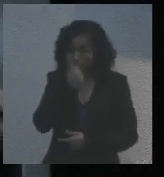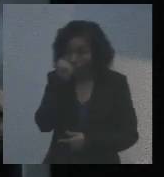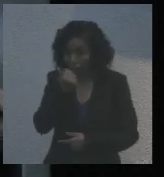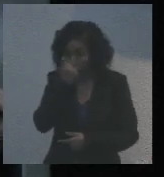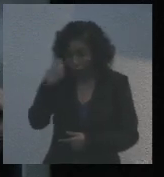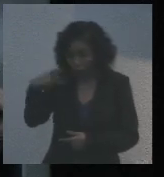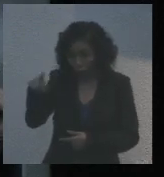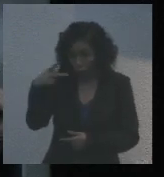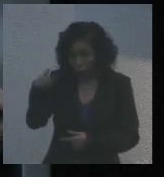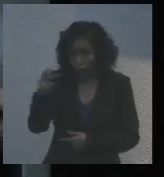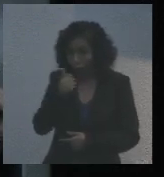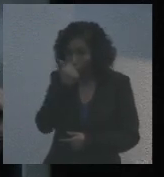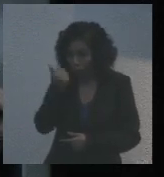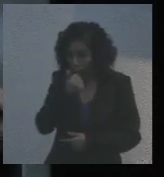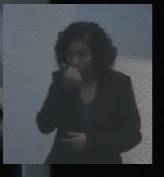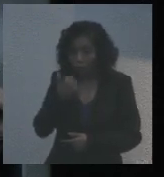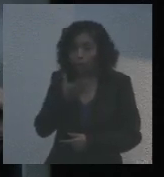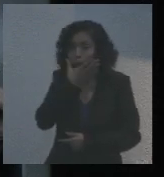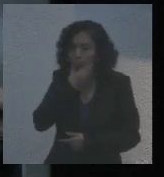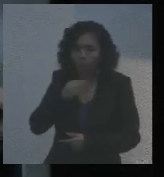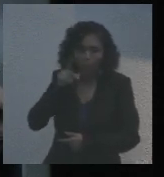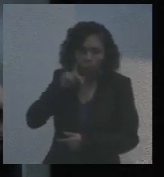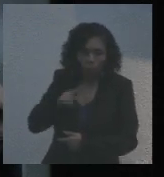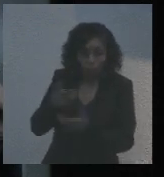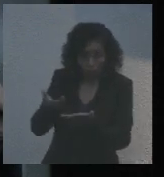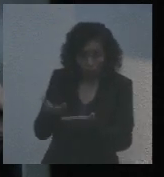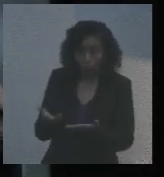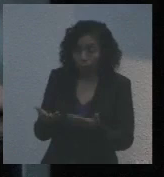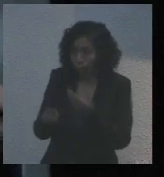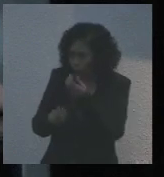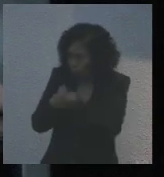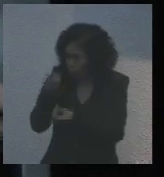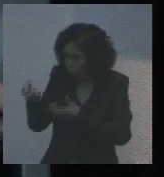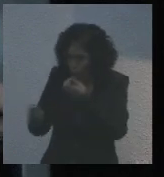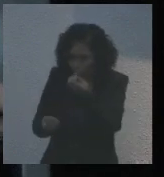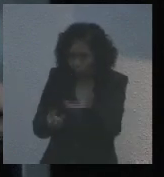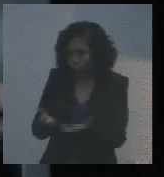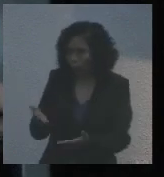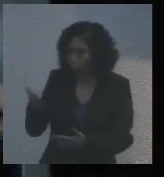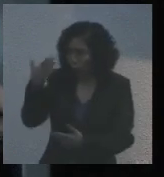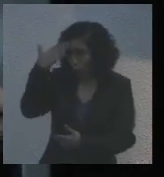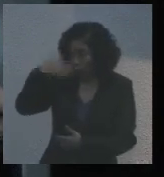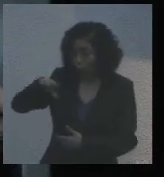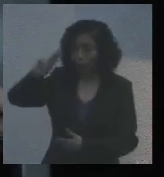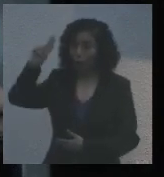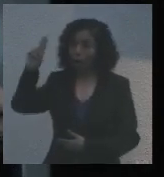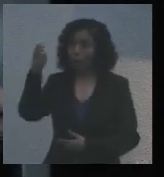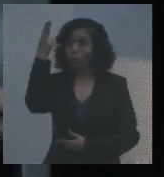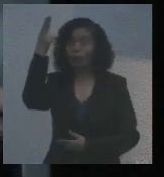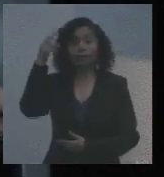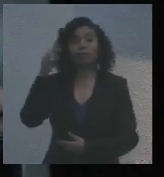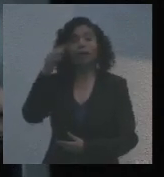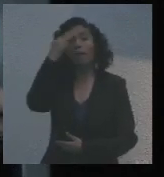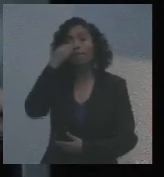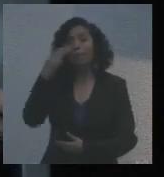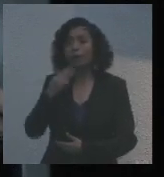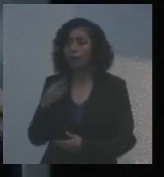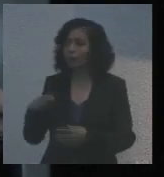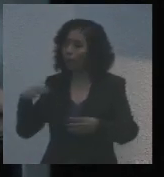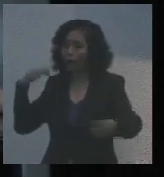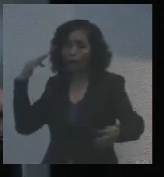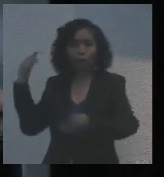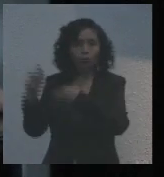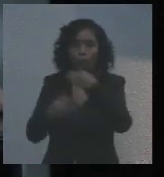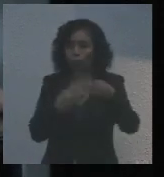y alumno a quienes les compartes tu saber y conocimiento en la universidad Maya a todas y